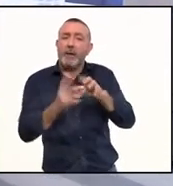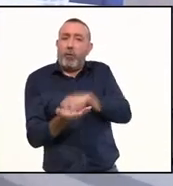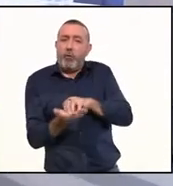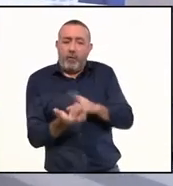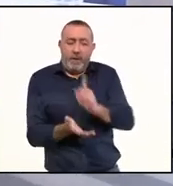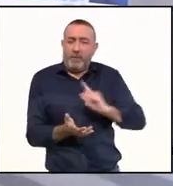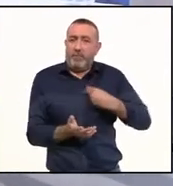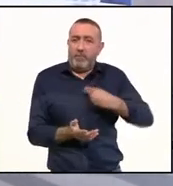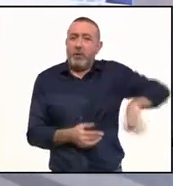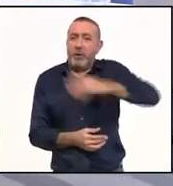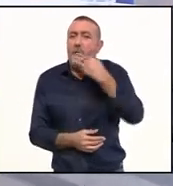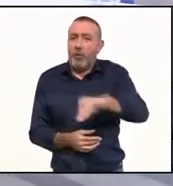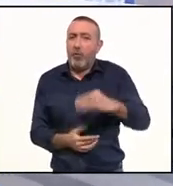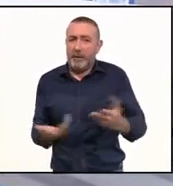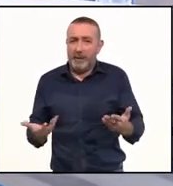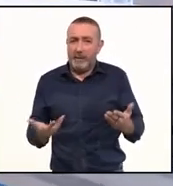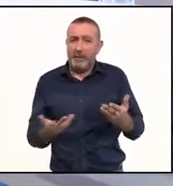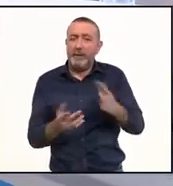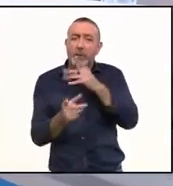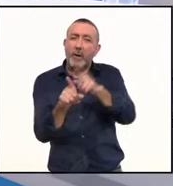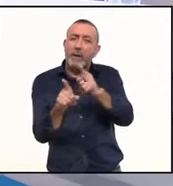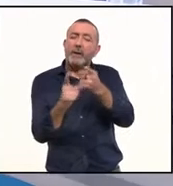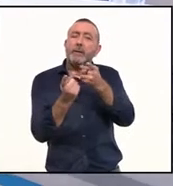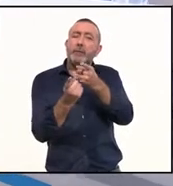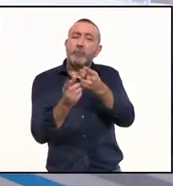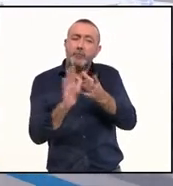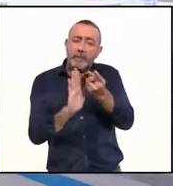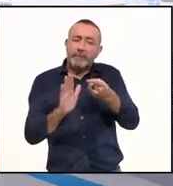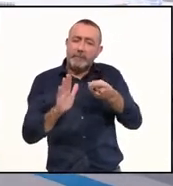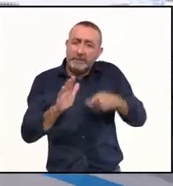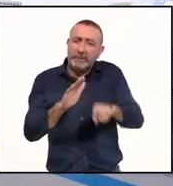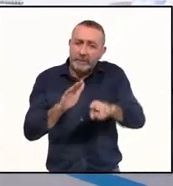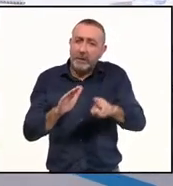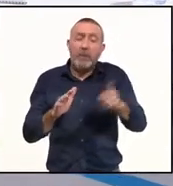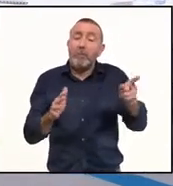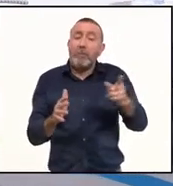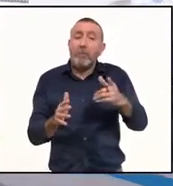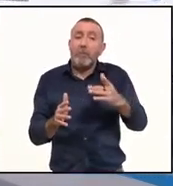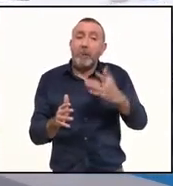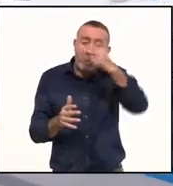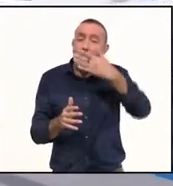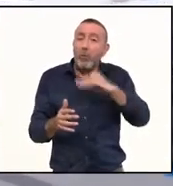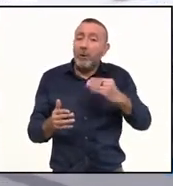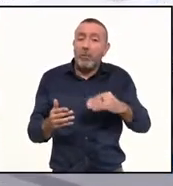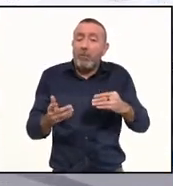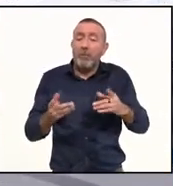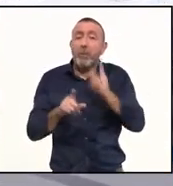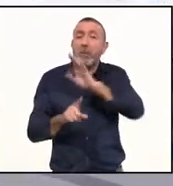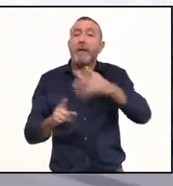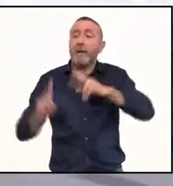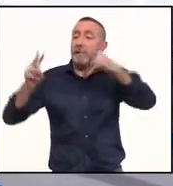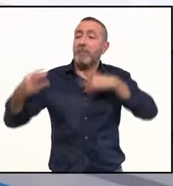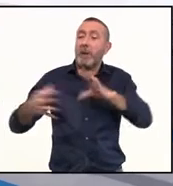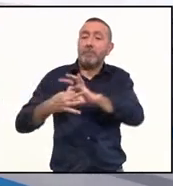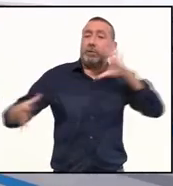no les preguntan les cuestionan o les metes un poquito los dedos no es lo que decía no va con ellos es como